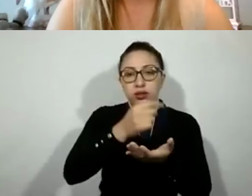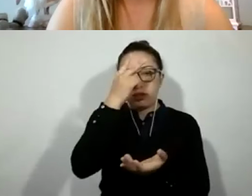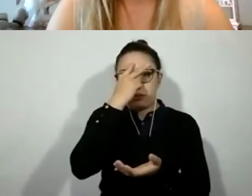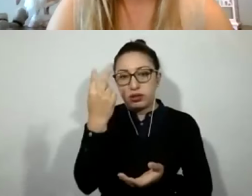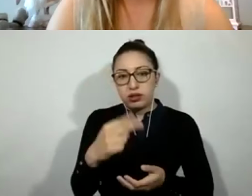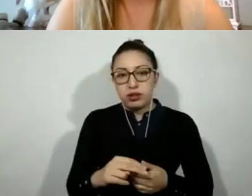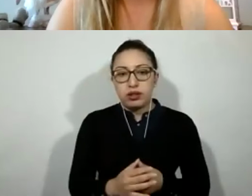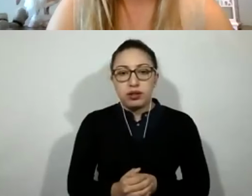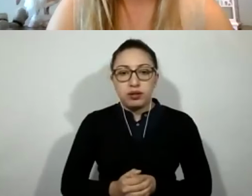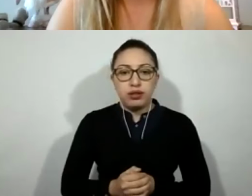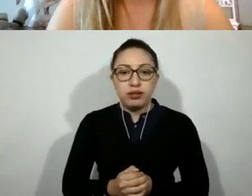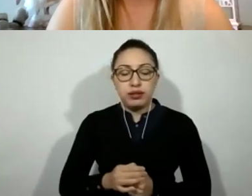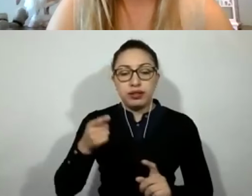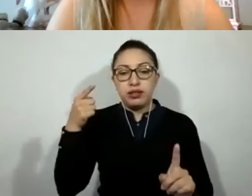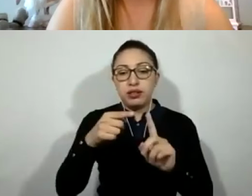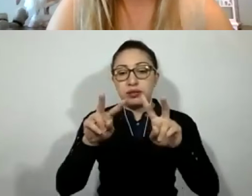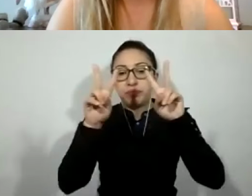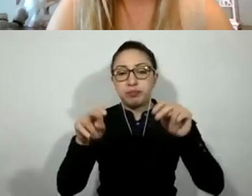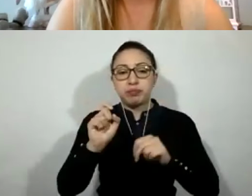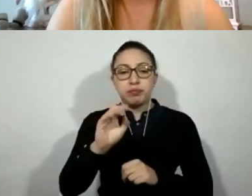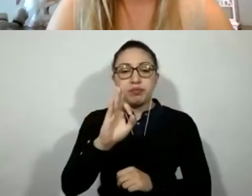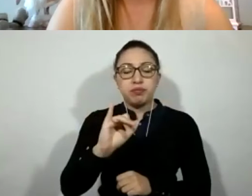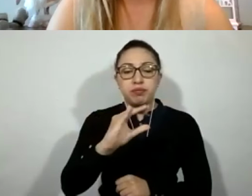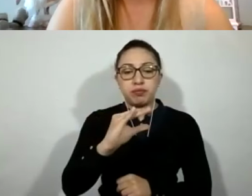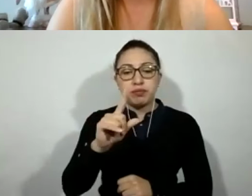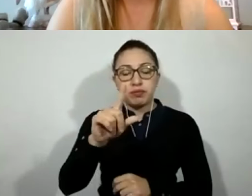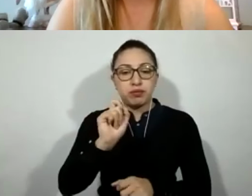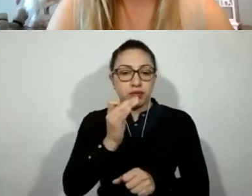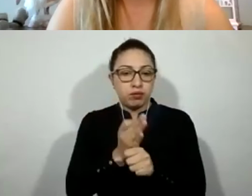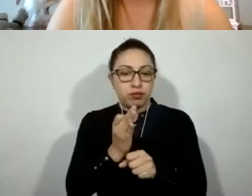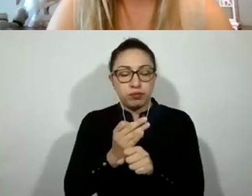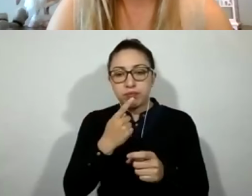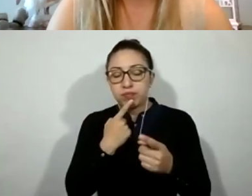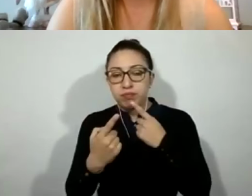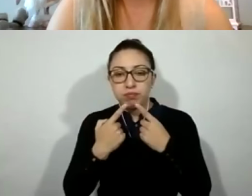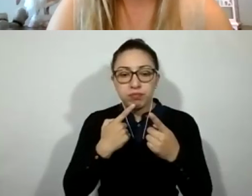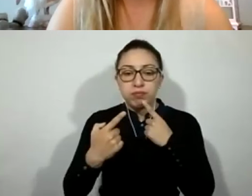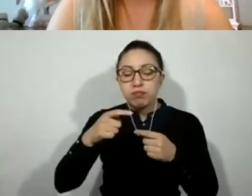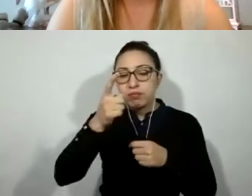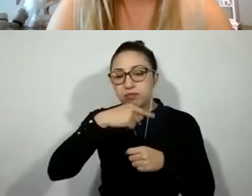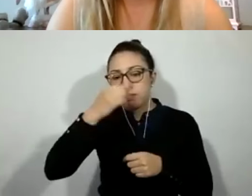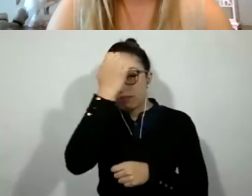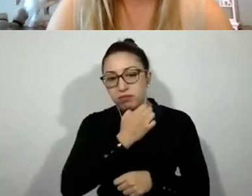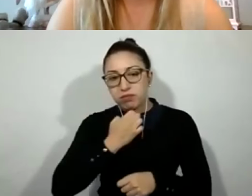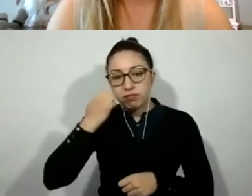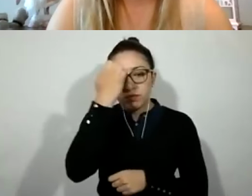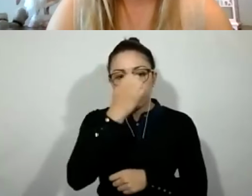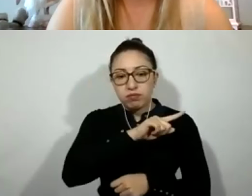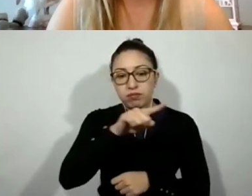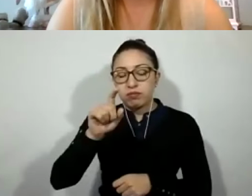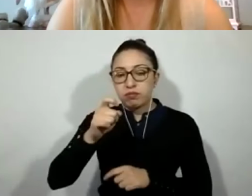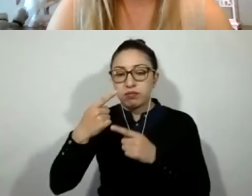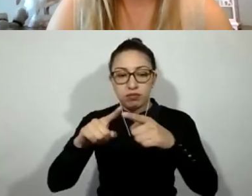En la materia fiscal que ahora nos ocupa, las repercusiones fueron inevitables para todos los órdenes del